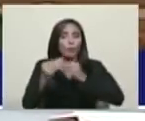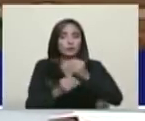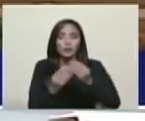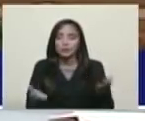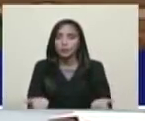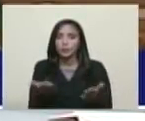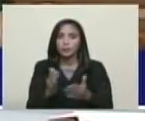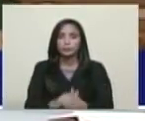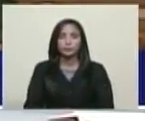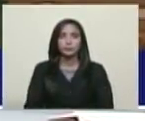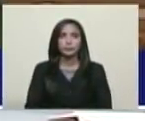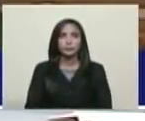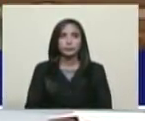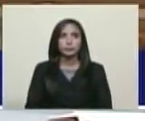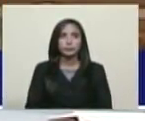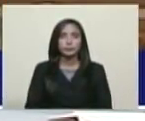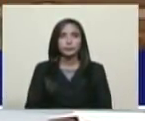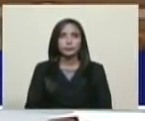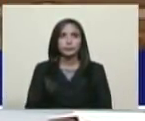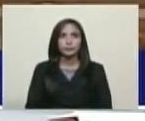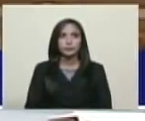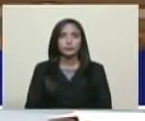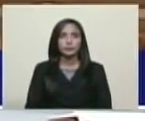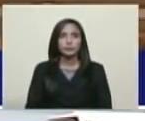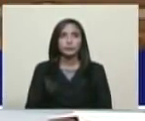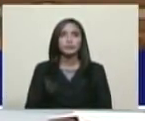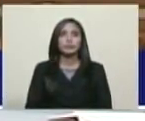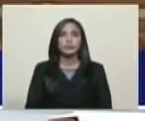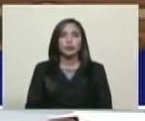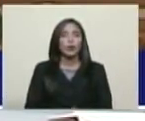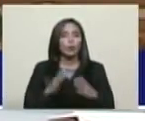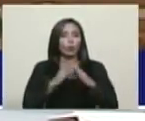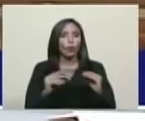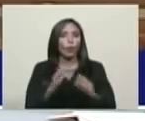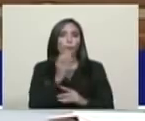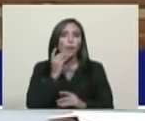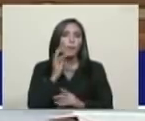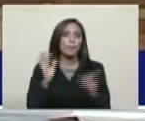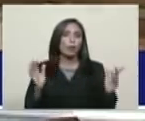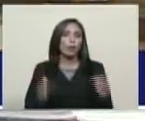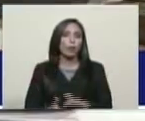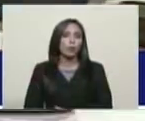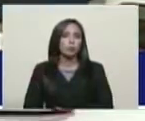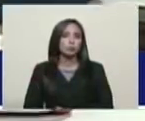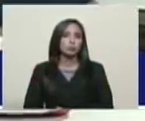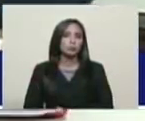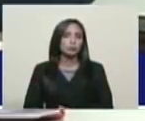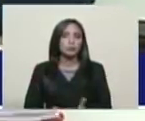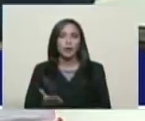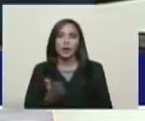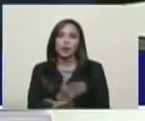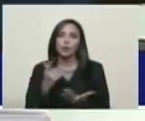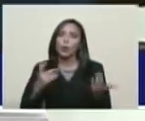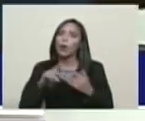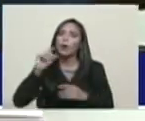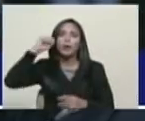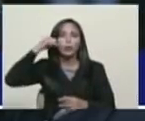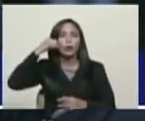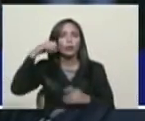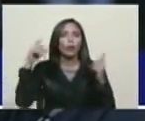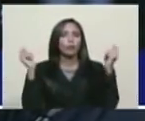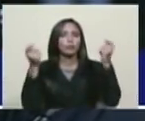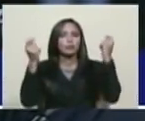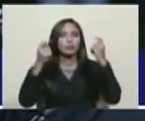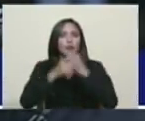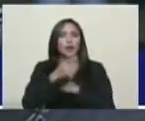Yo inclusive convertiría una consigna que aprendí de Vietnam. En la